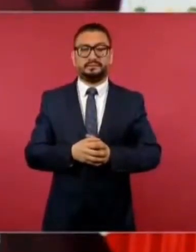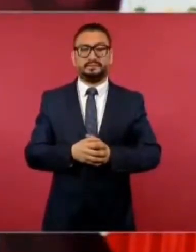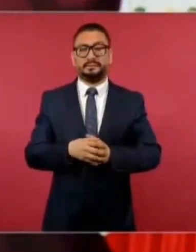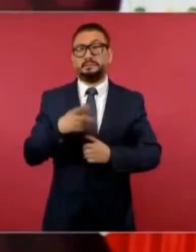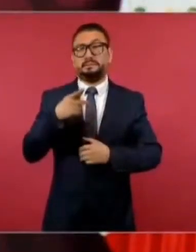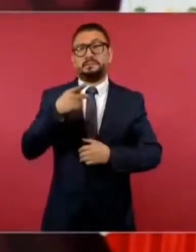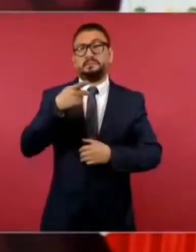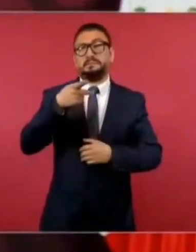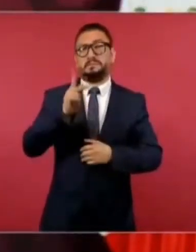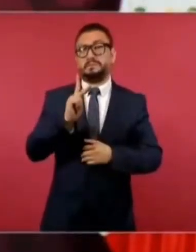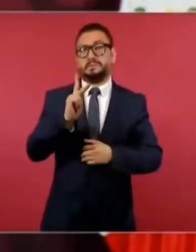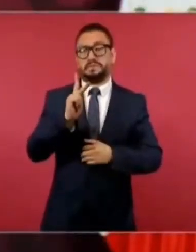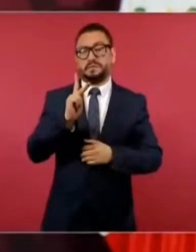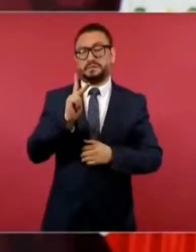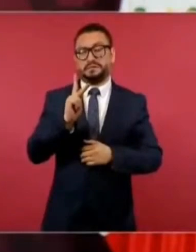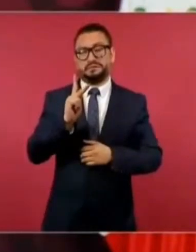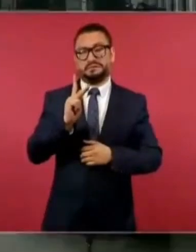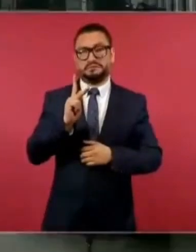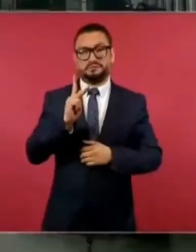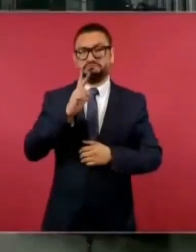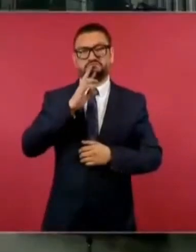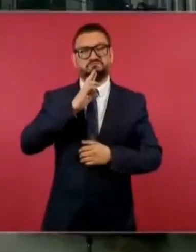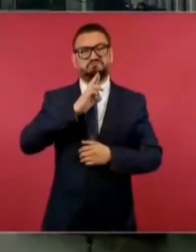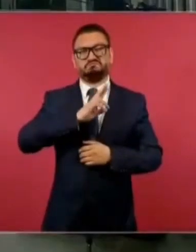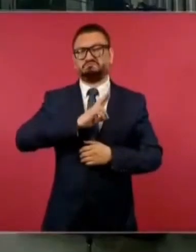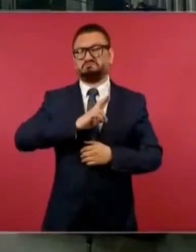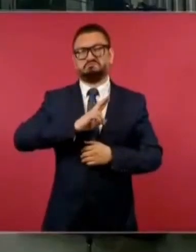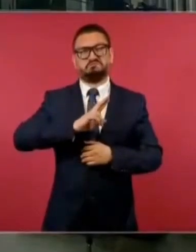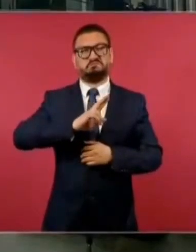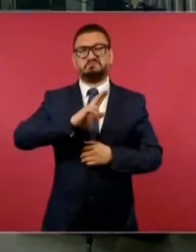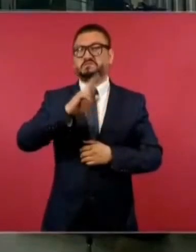es mejor, mucho mejor,